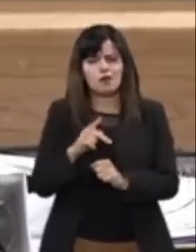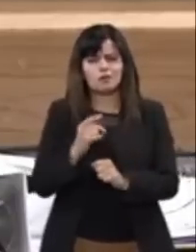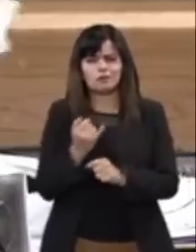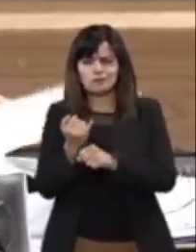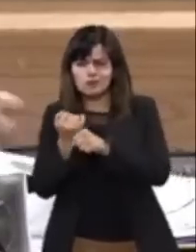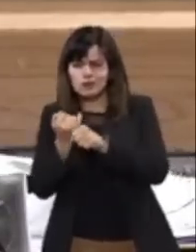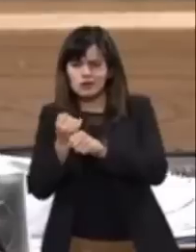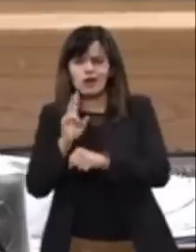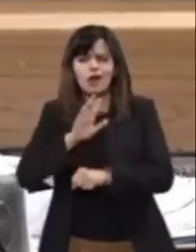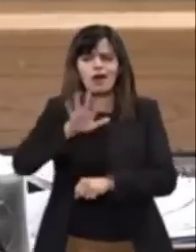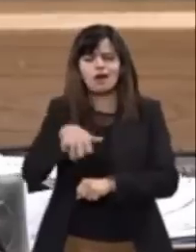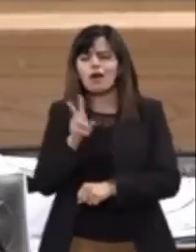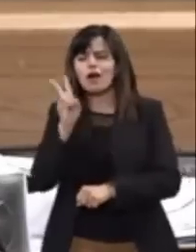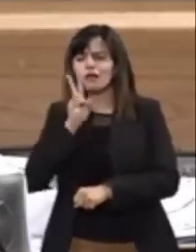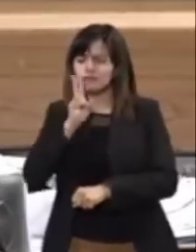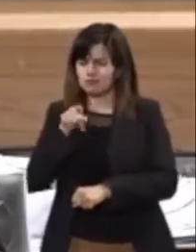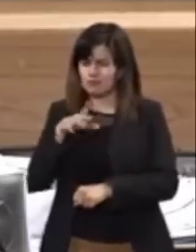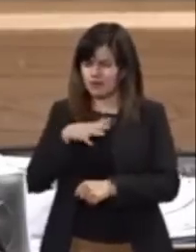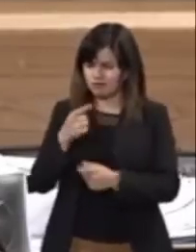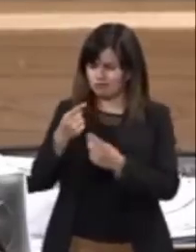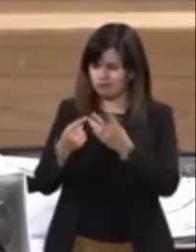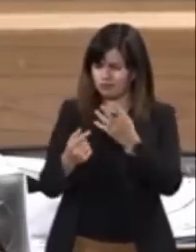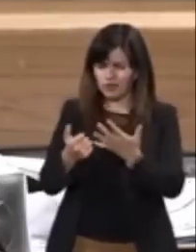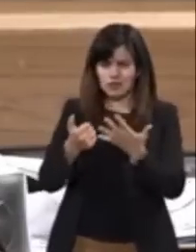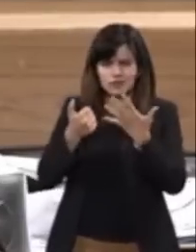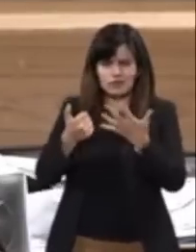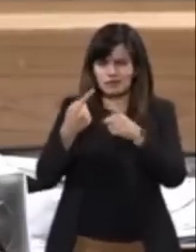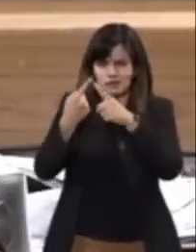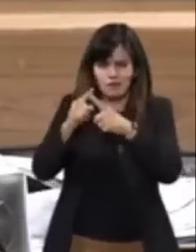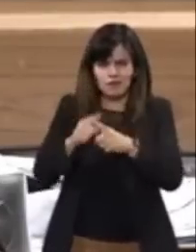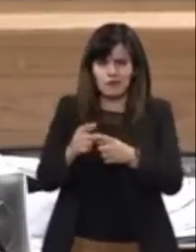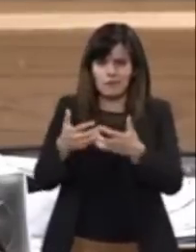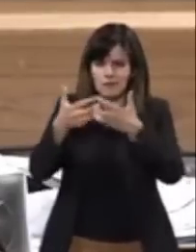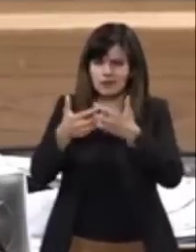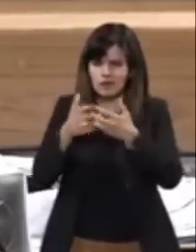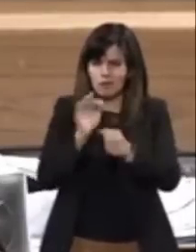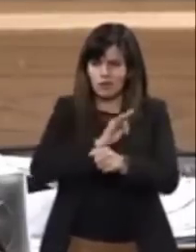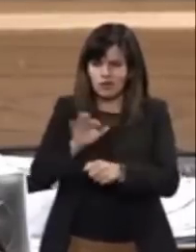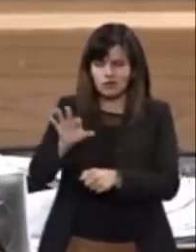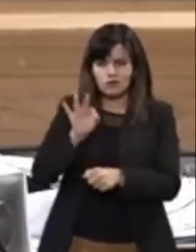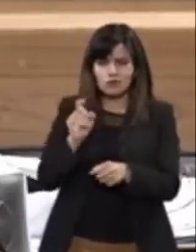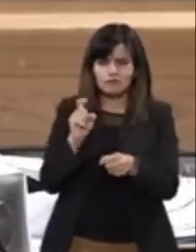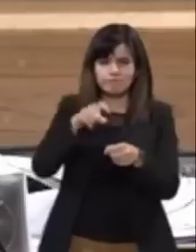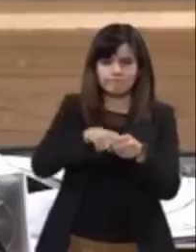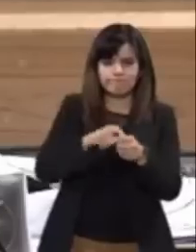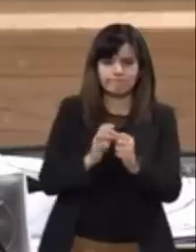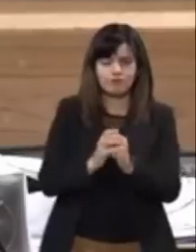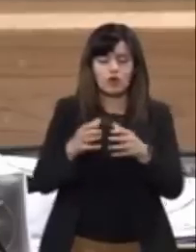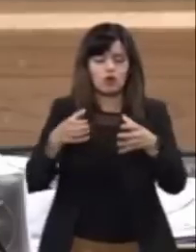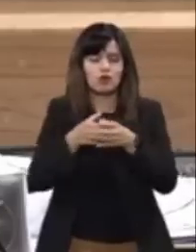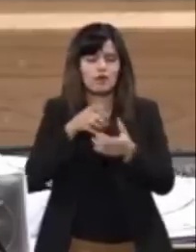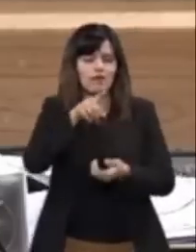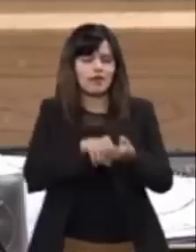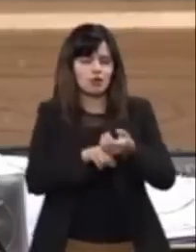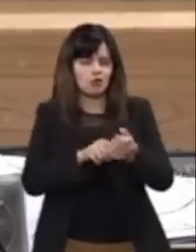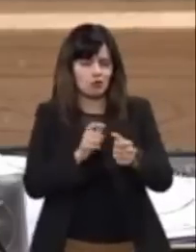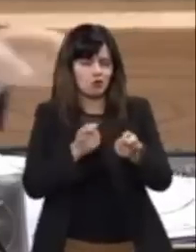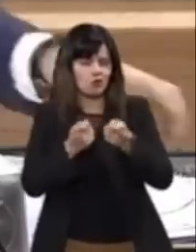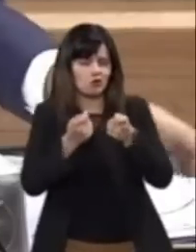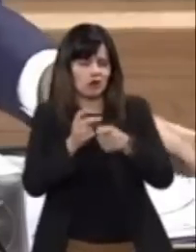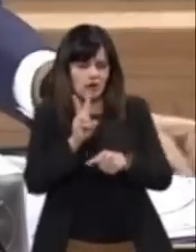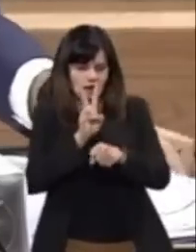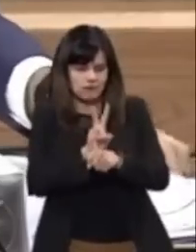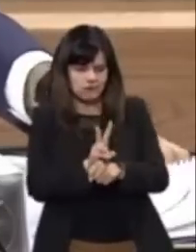posibles oferentes. El órgano interno de control detecta deficiente investigación de mercado porque se cotizó un nuevo sistema de